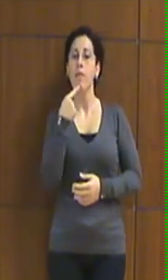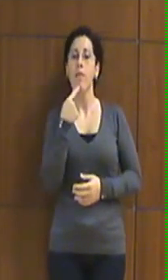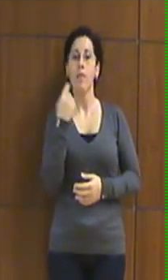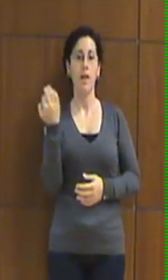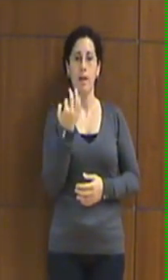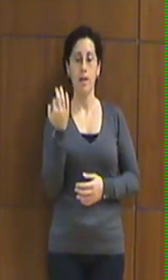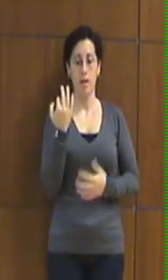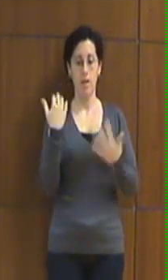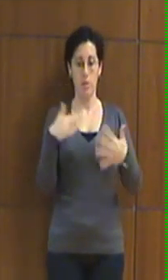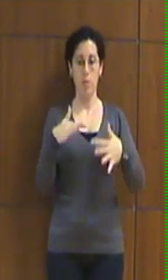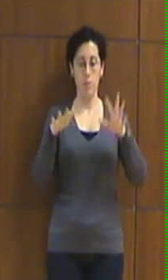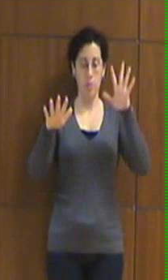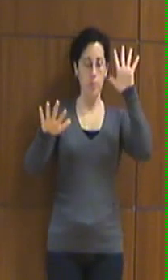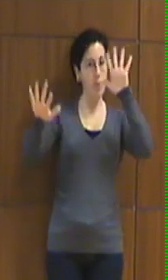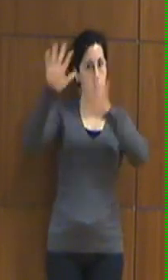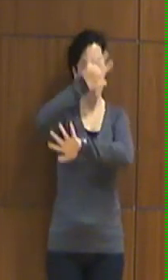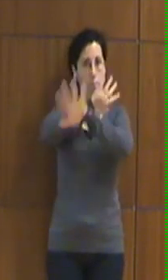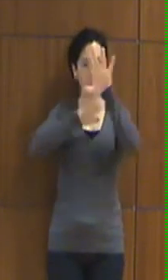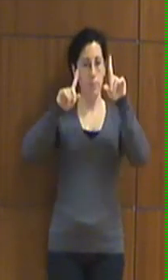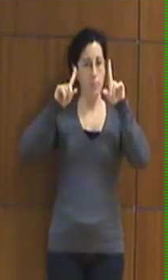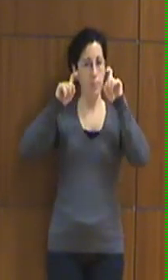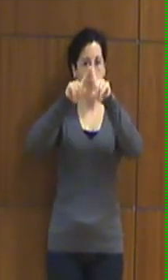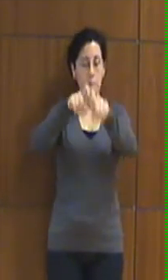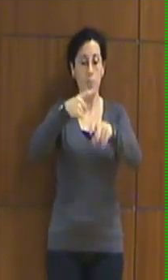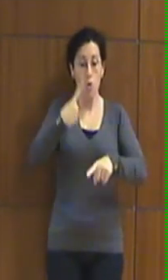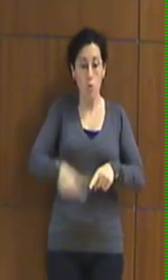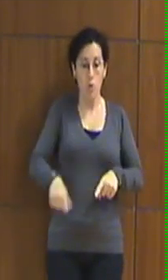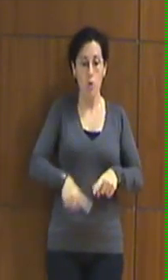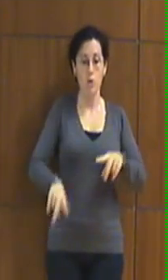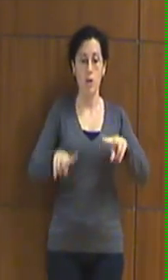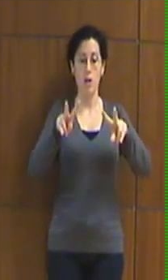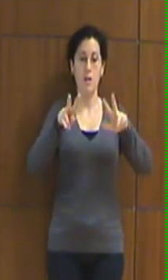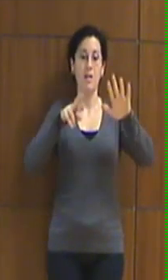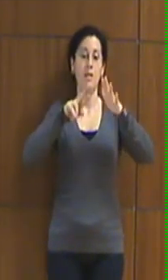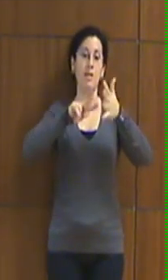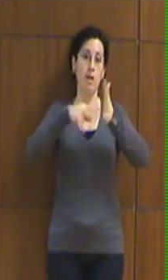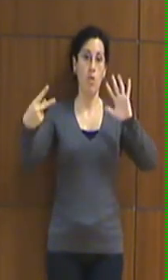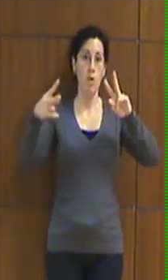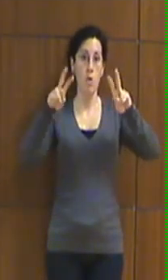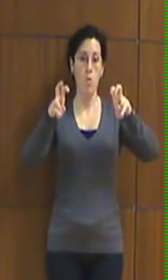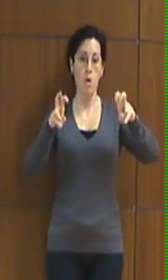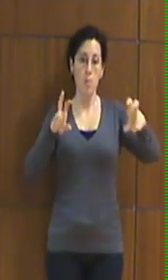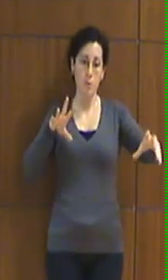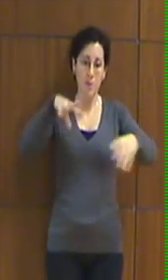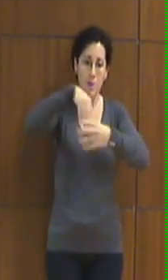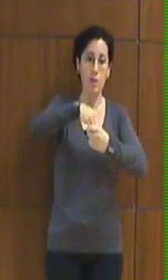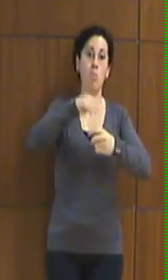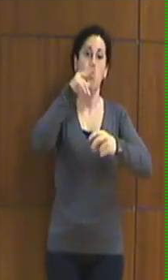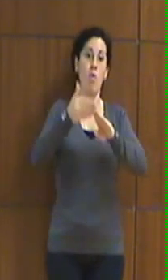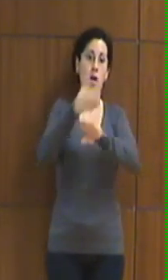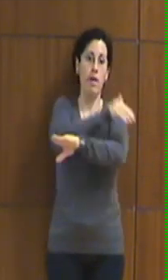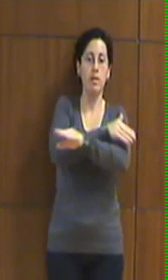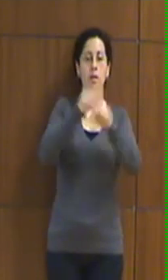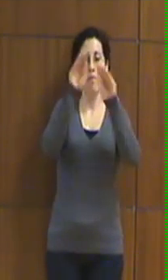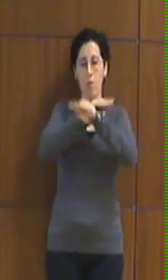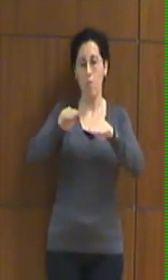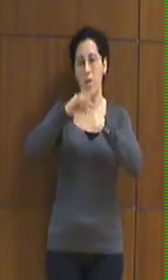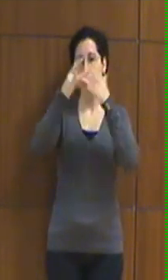la complicación que resulta a veces el introducir ciertas tecnologías por tema formación y tema. Entonces tenemos, por